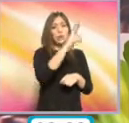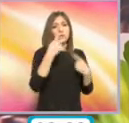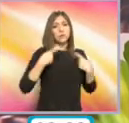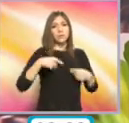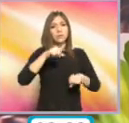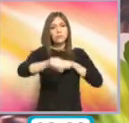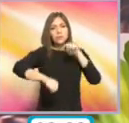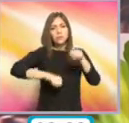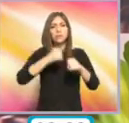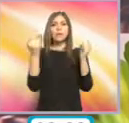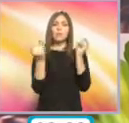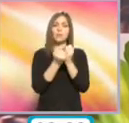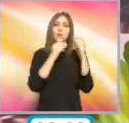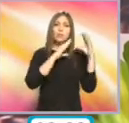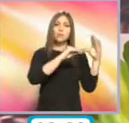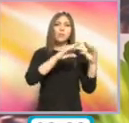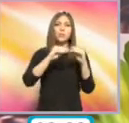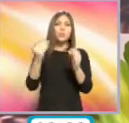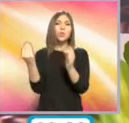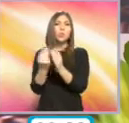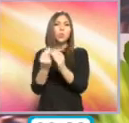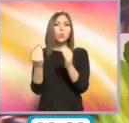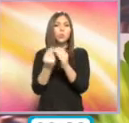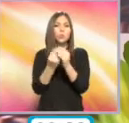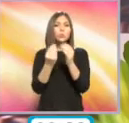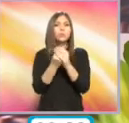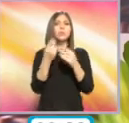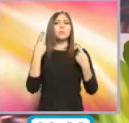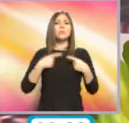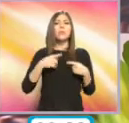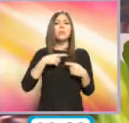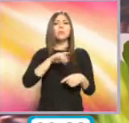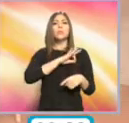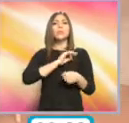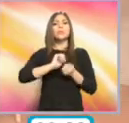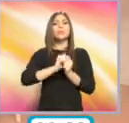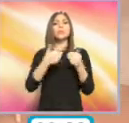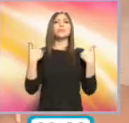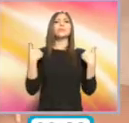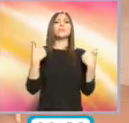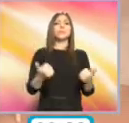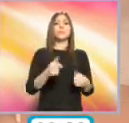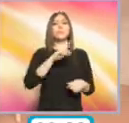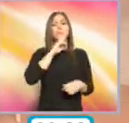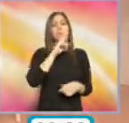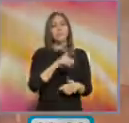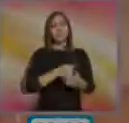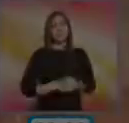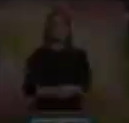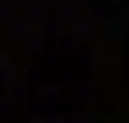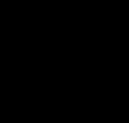de cursos para que la gente pueda tener todas estas posibilidades. Ahí está, arquitecta. Muchísimas gracias. Muchas gracias.